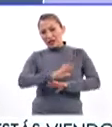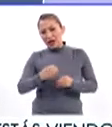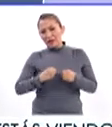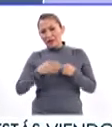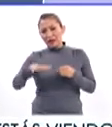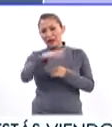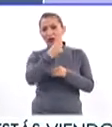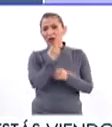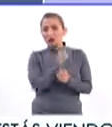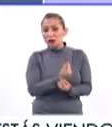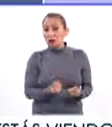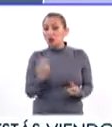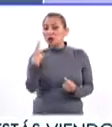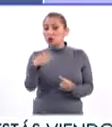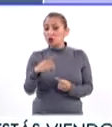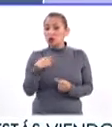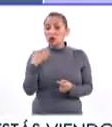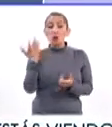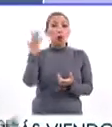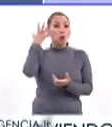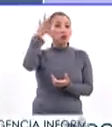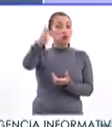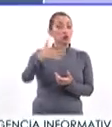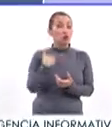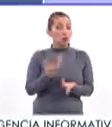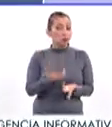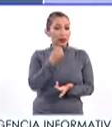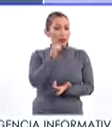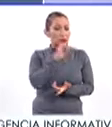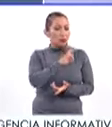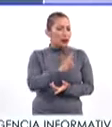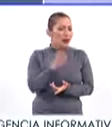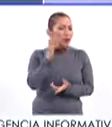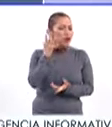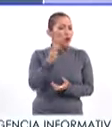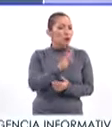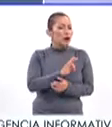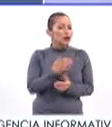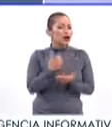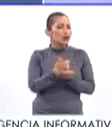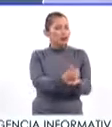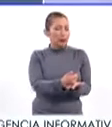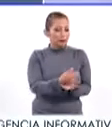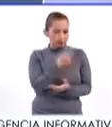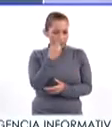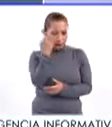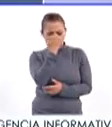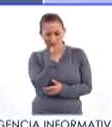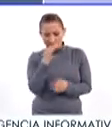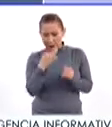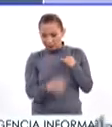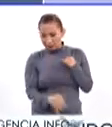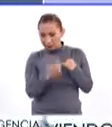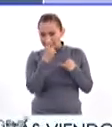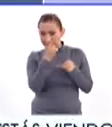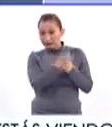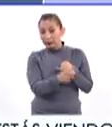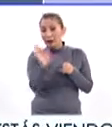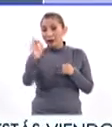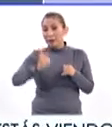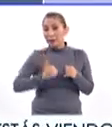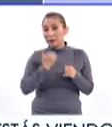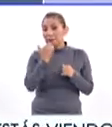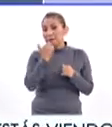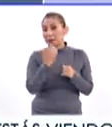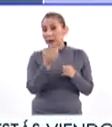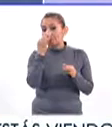vidas de los niños y sus oportunidades y explora lo que puede deparar el futuro. Concluye, entre otras cosas, que si se aprovecha